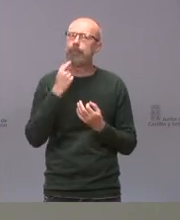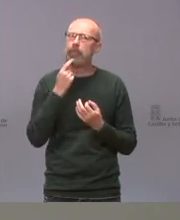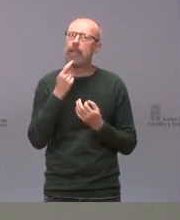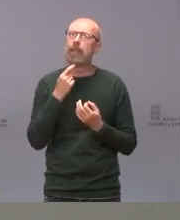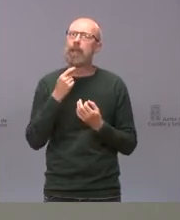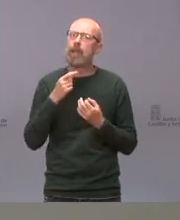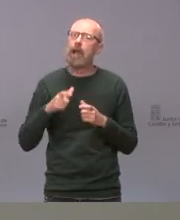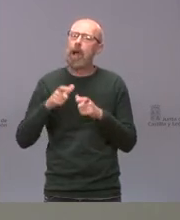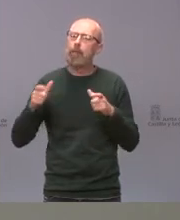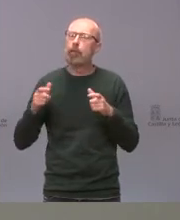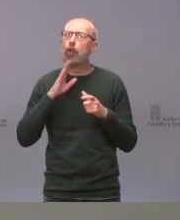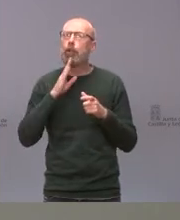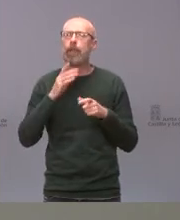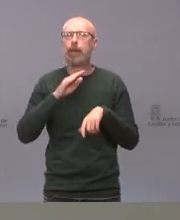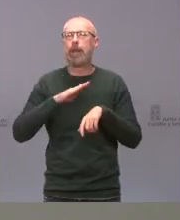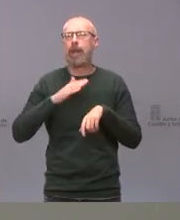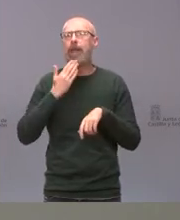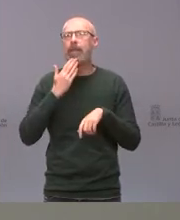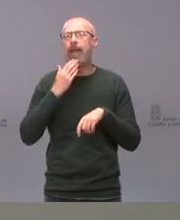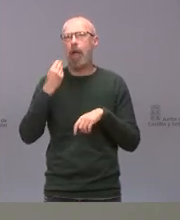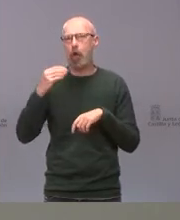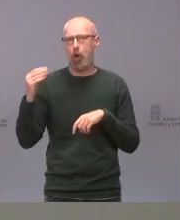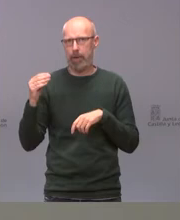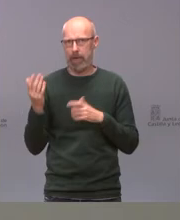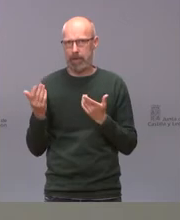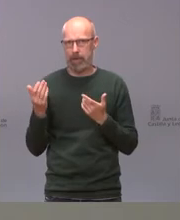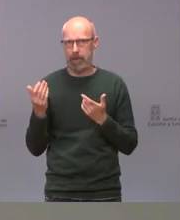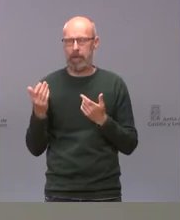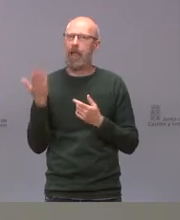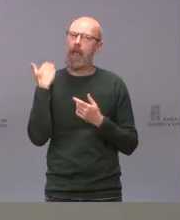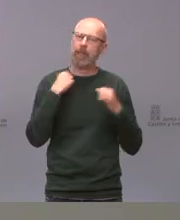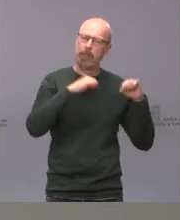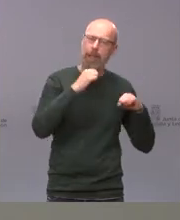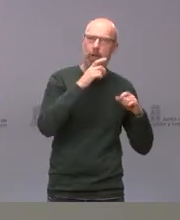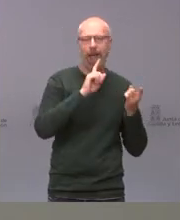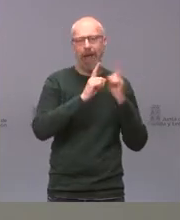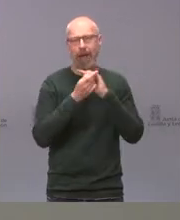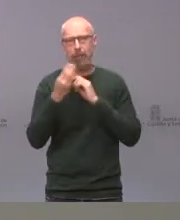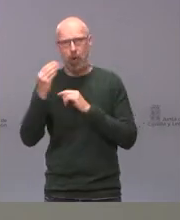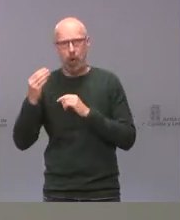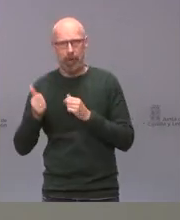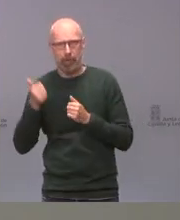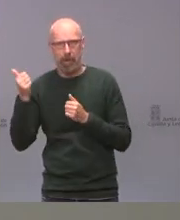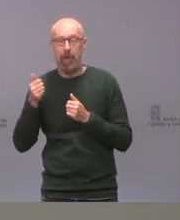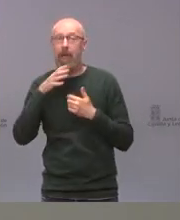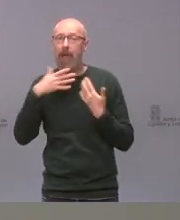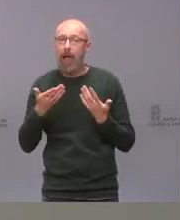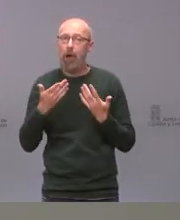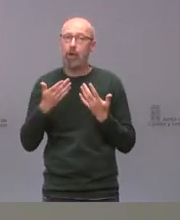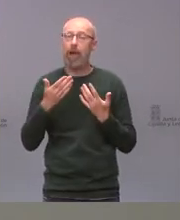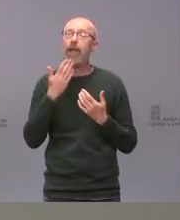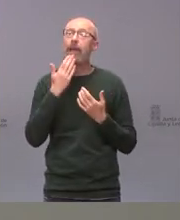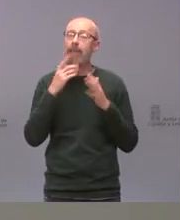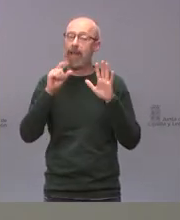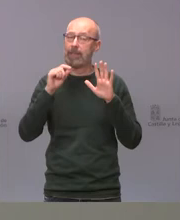personas más jóvenes que en otras olas en las unidades de críticos. En estos momentos, la media de pacientes COVID menores de